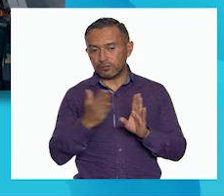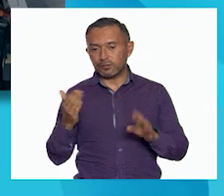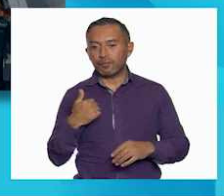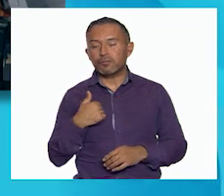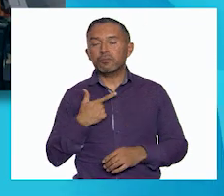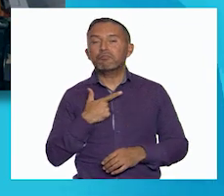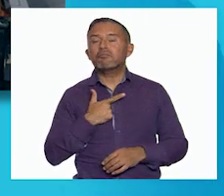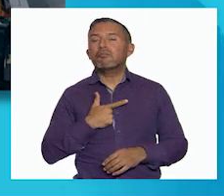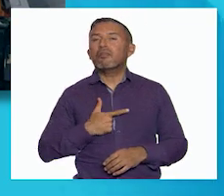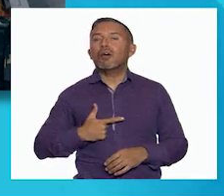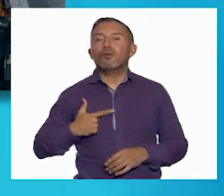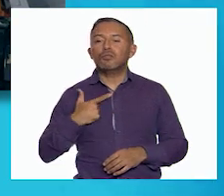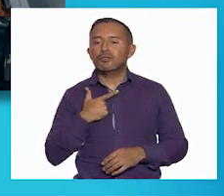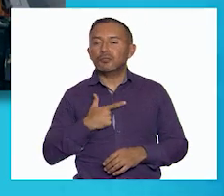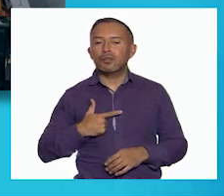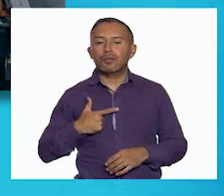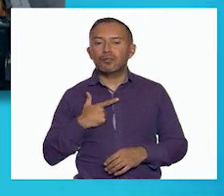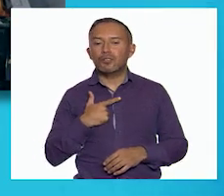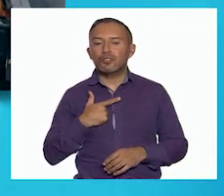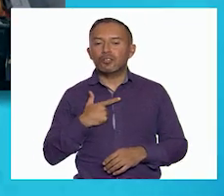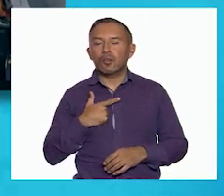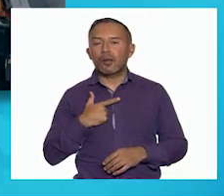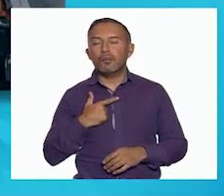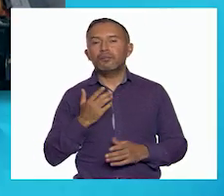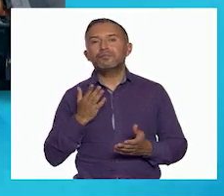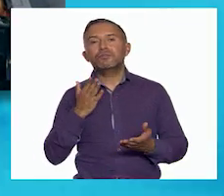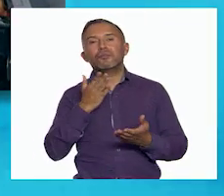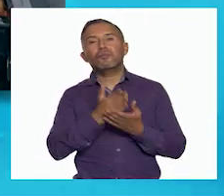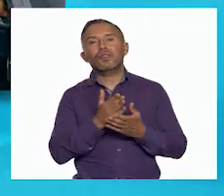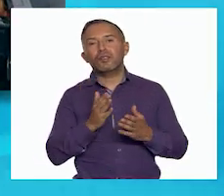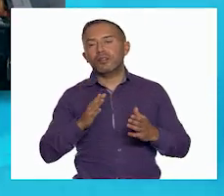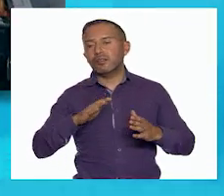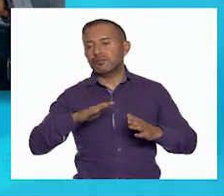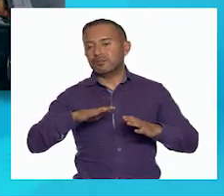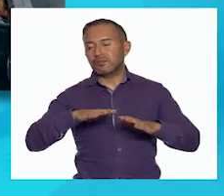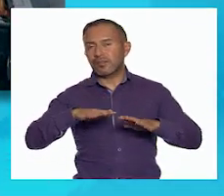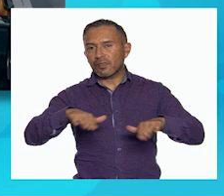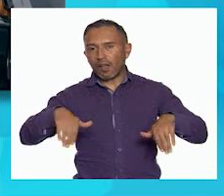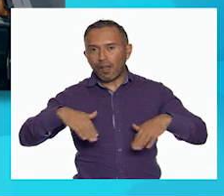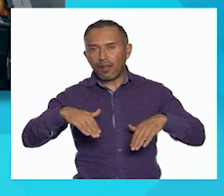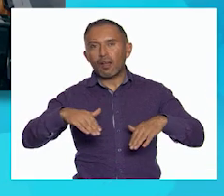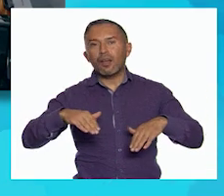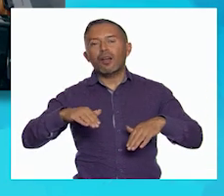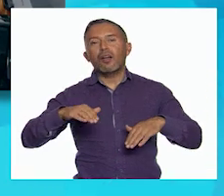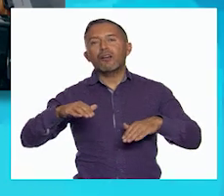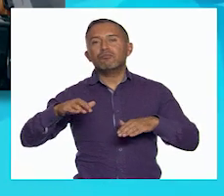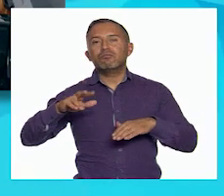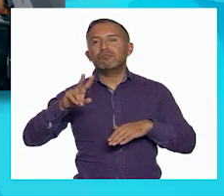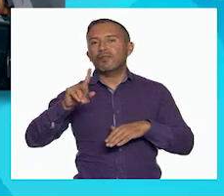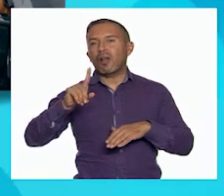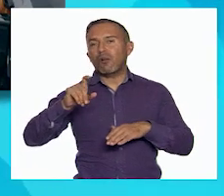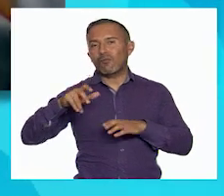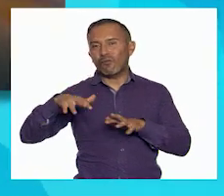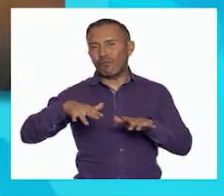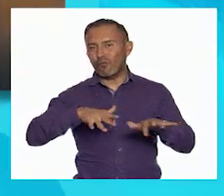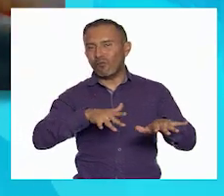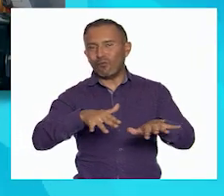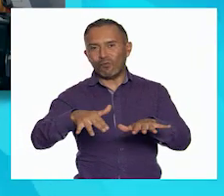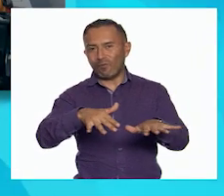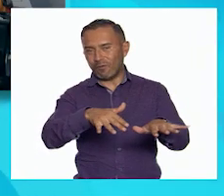gustaba mucho ir a nadar a un arroyo que atravesaba dicho